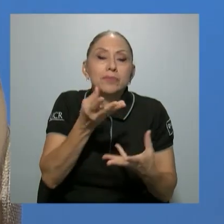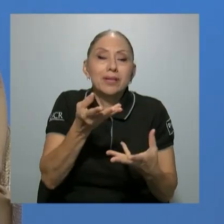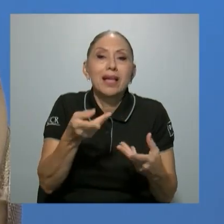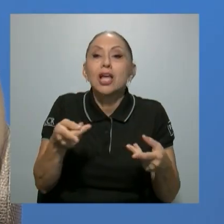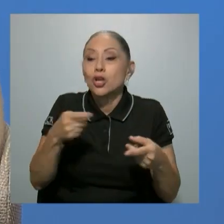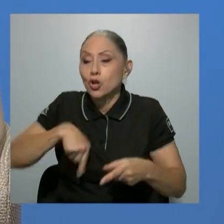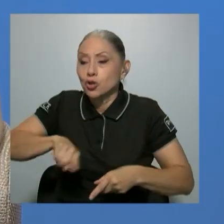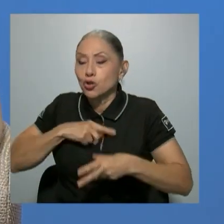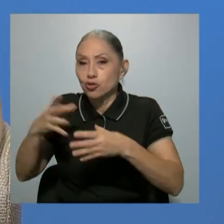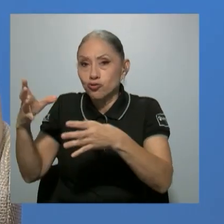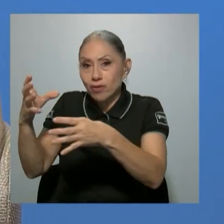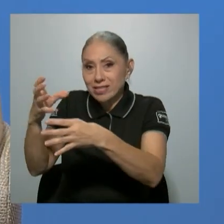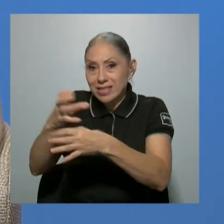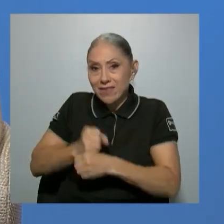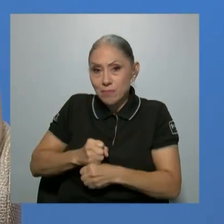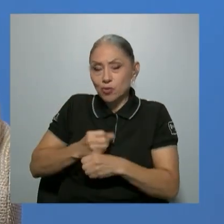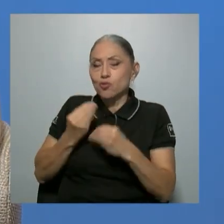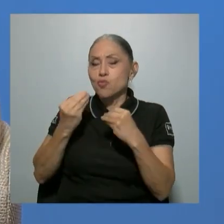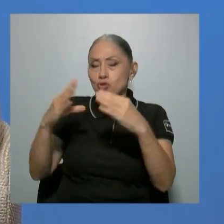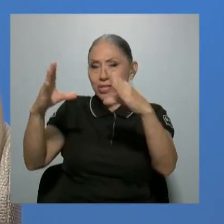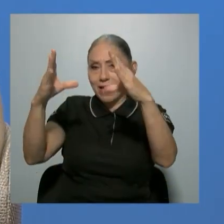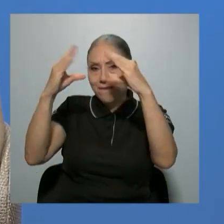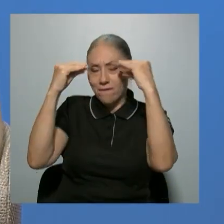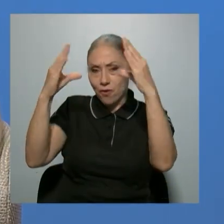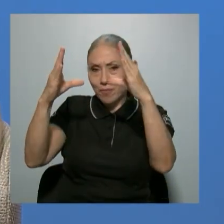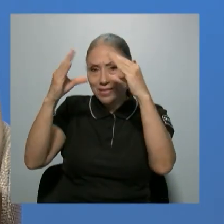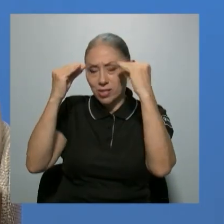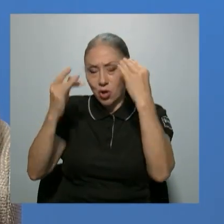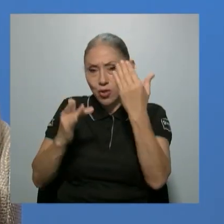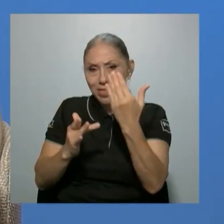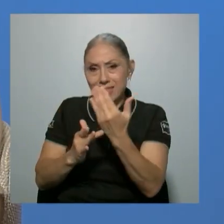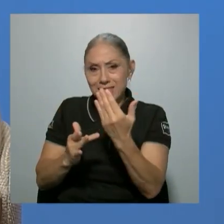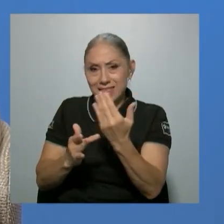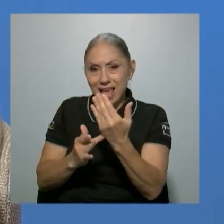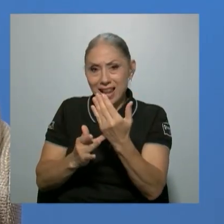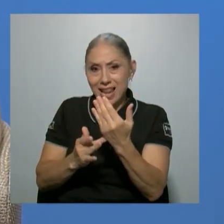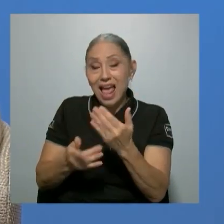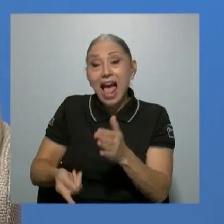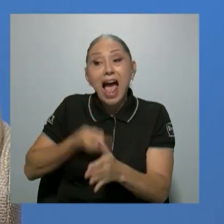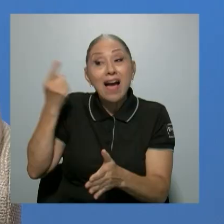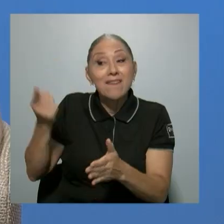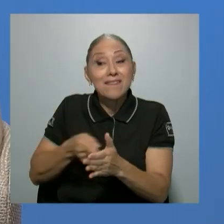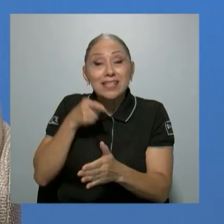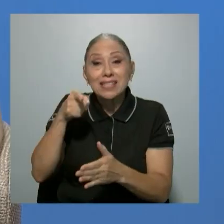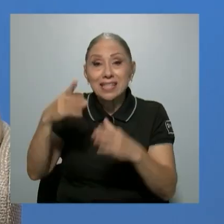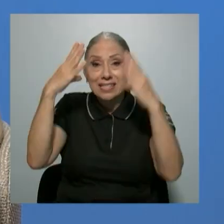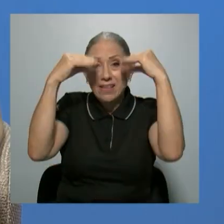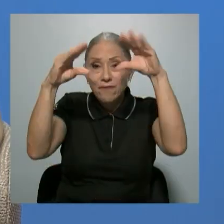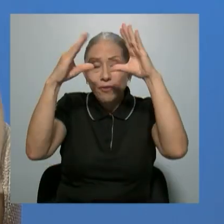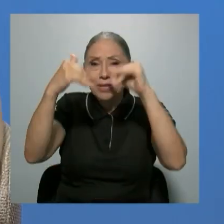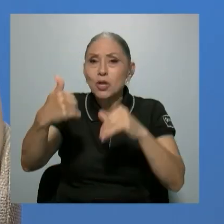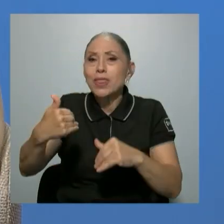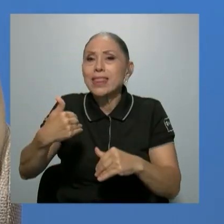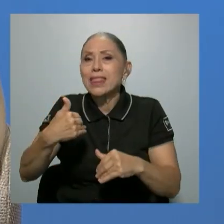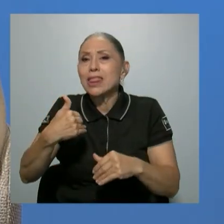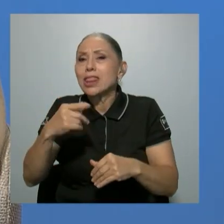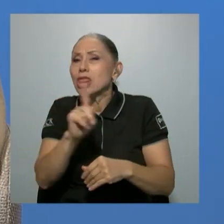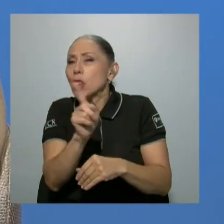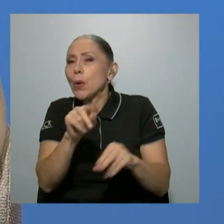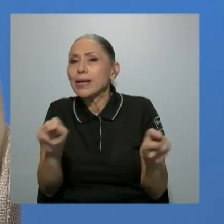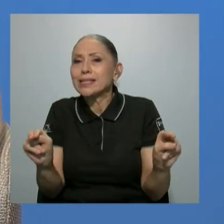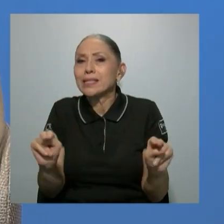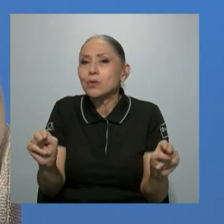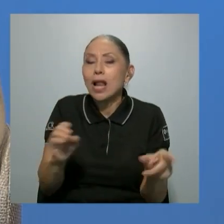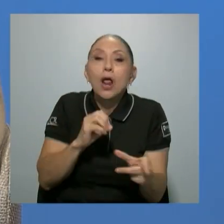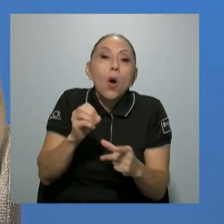además mucha esa información tiene sesgos o son mentiras, ¿verdad? Entonces hay un problema ahí de